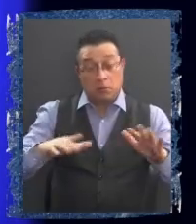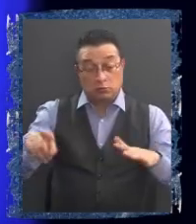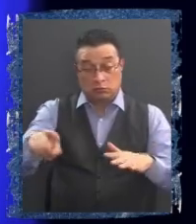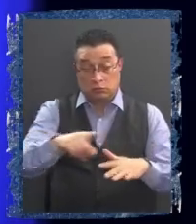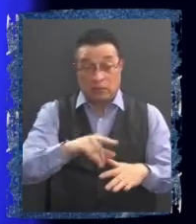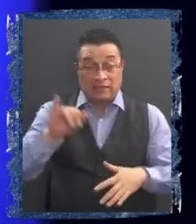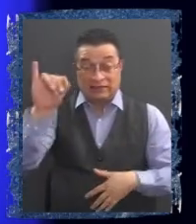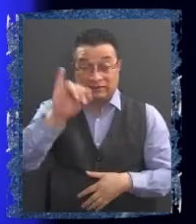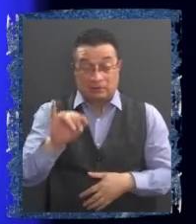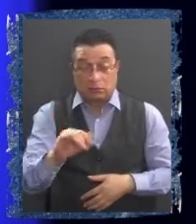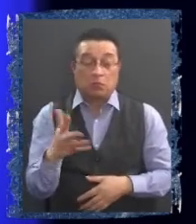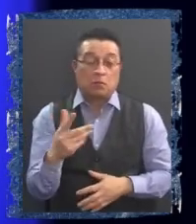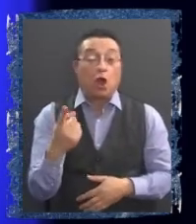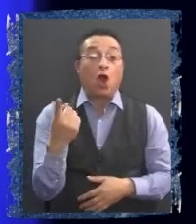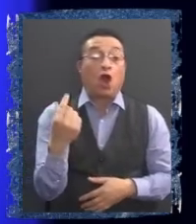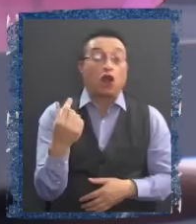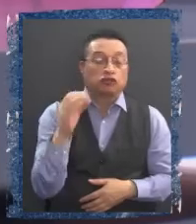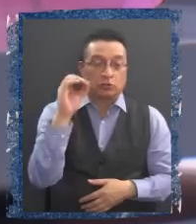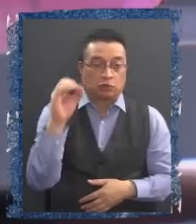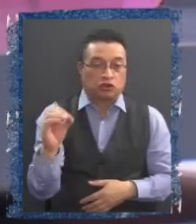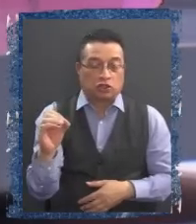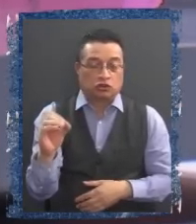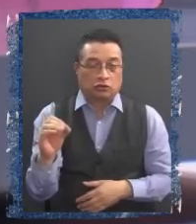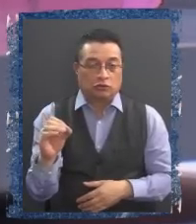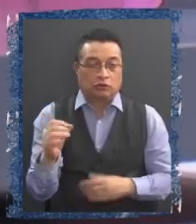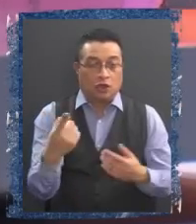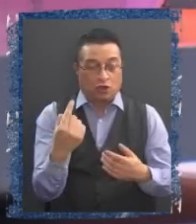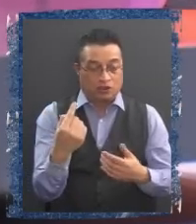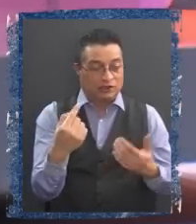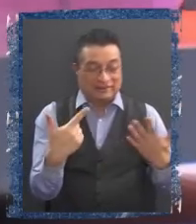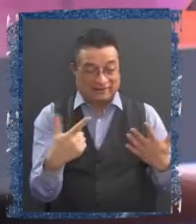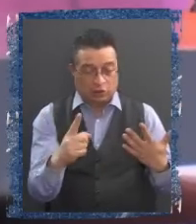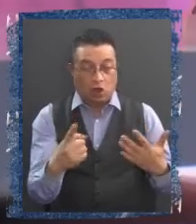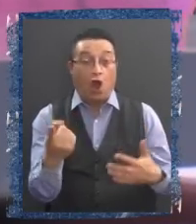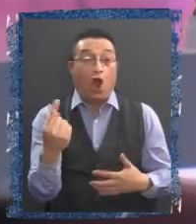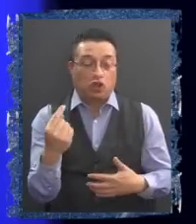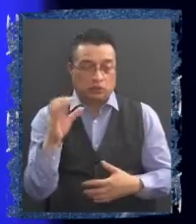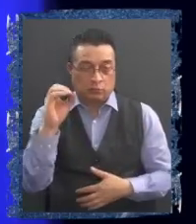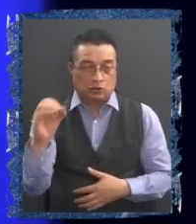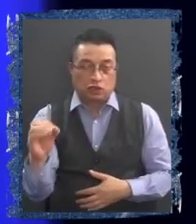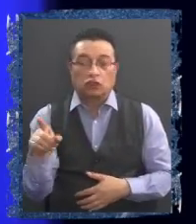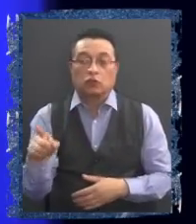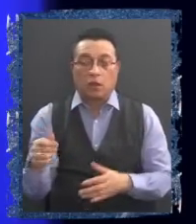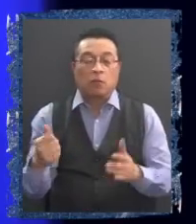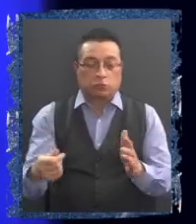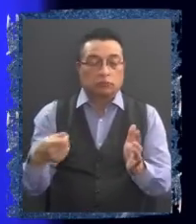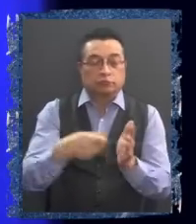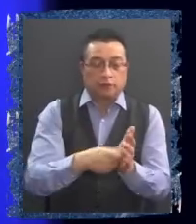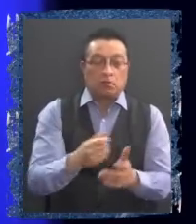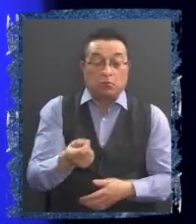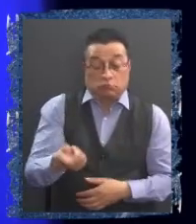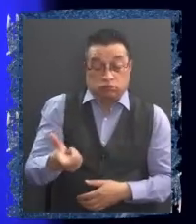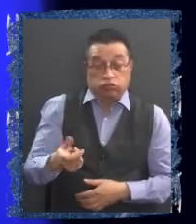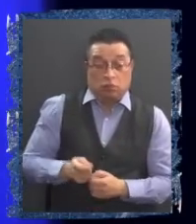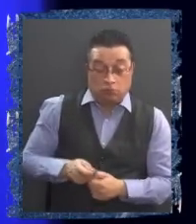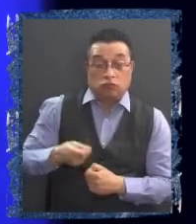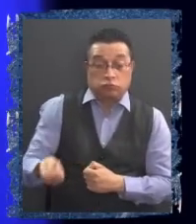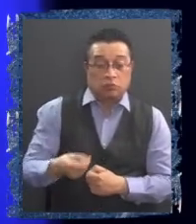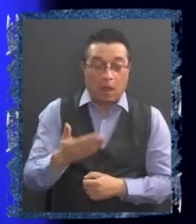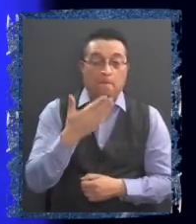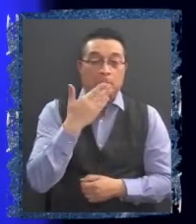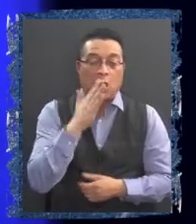pone es un 11%. O sea, pone más de lo que es la cotización, ¿no es cierto? Porque tiene más dinero y mejora su plan de